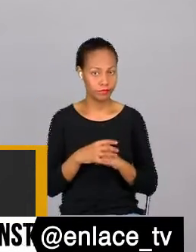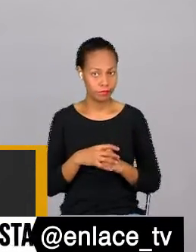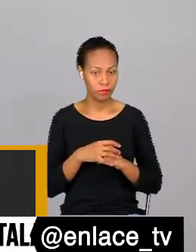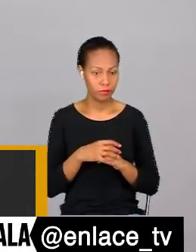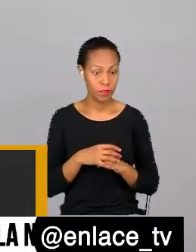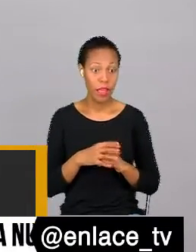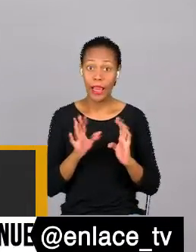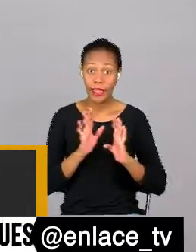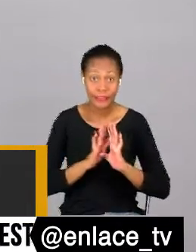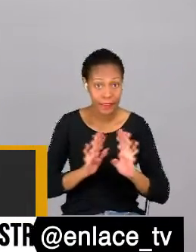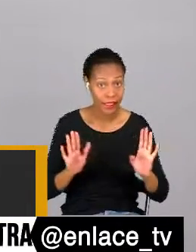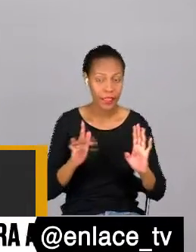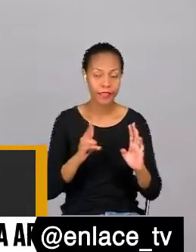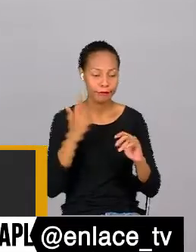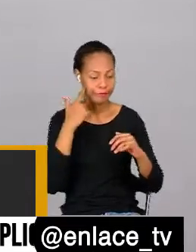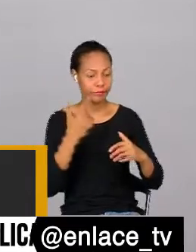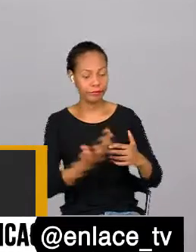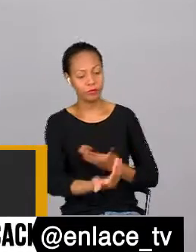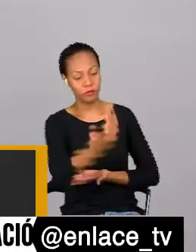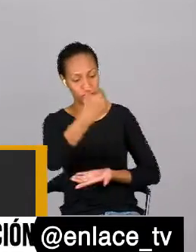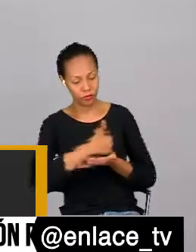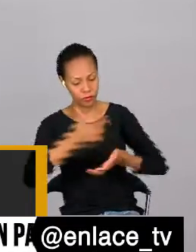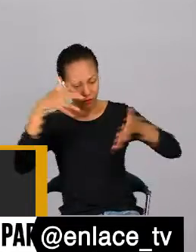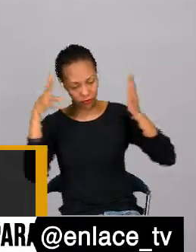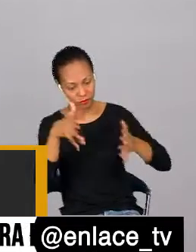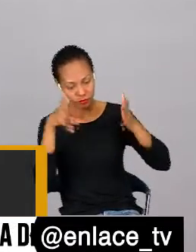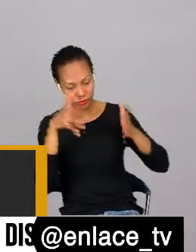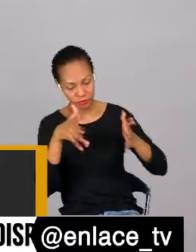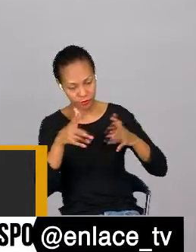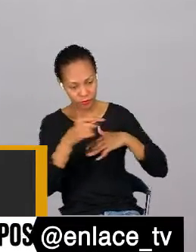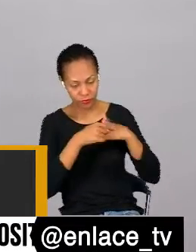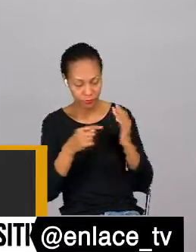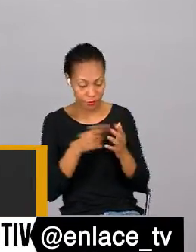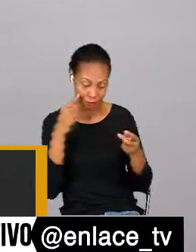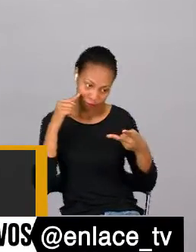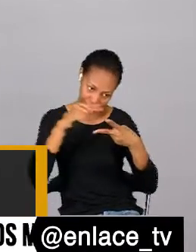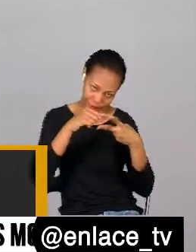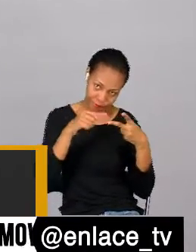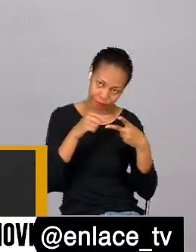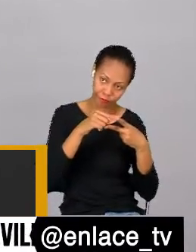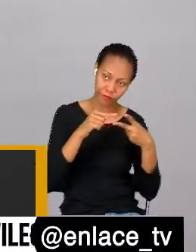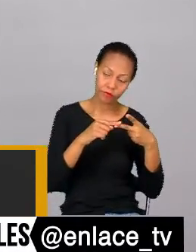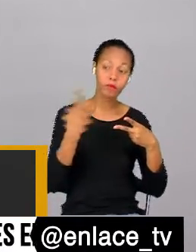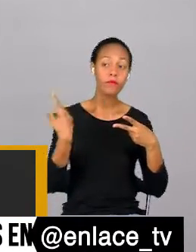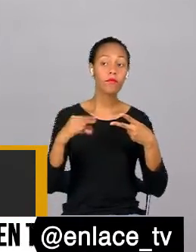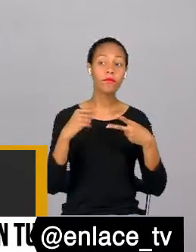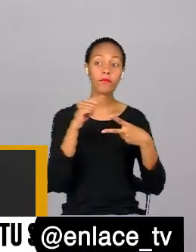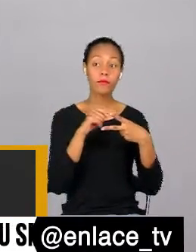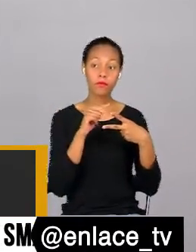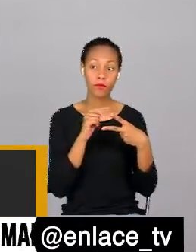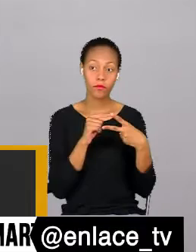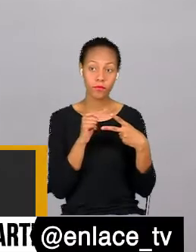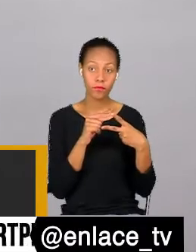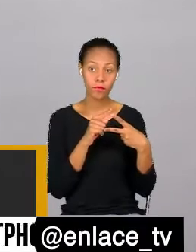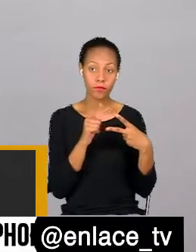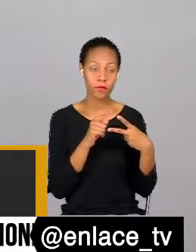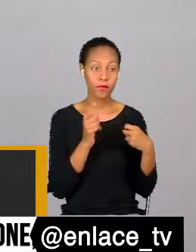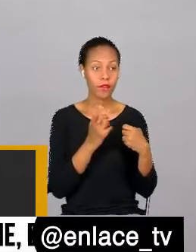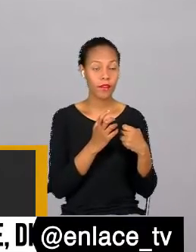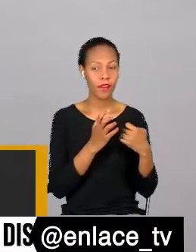se les da toda la capacitación y se ofrecen dos alternativas. La primera de ellas es a través de una empresa de